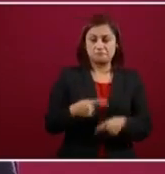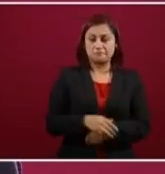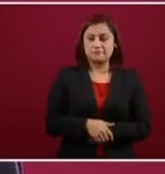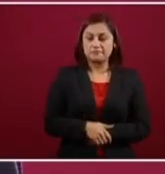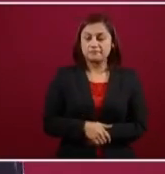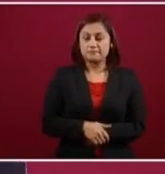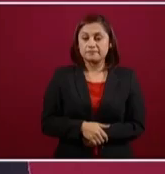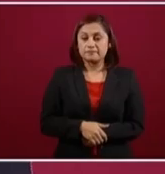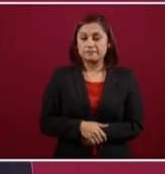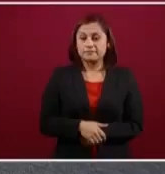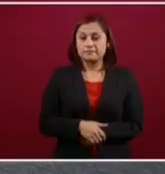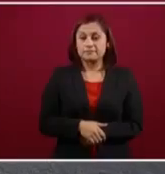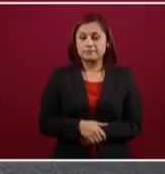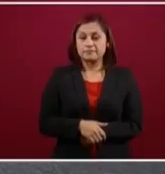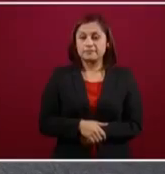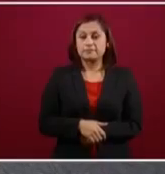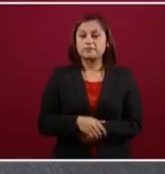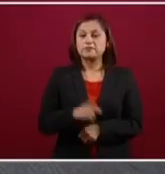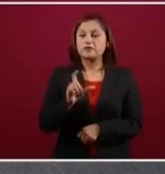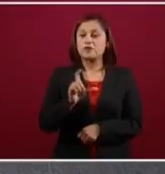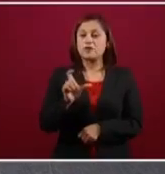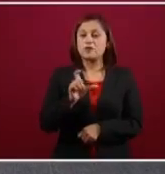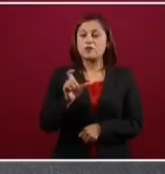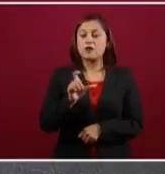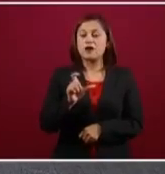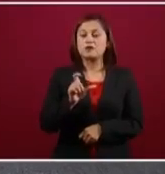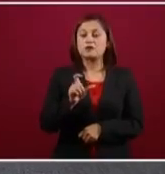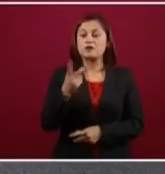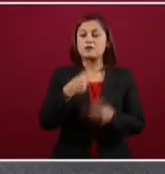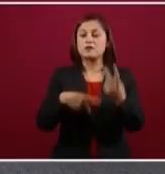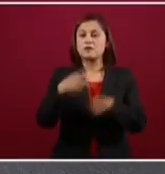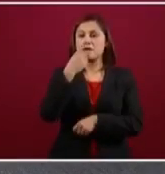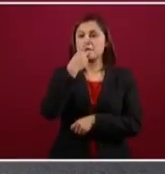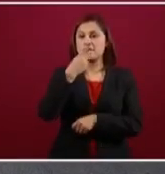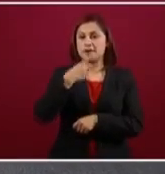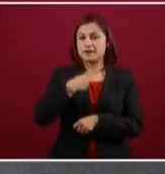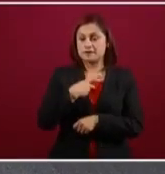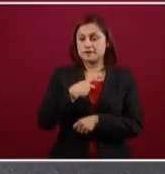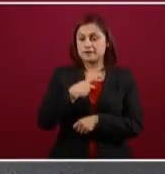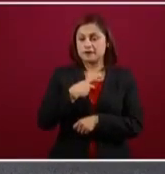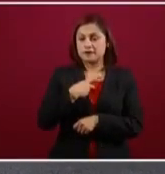También cuando van y me dicen, hay esto,